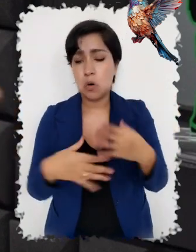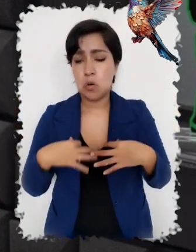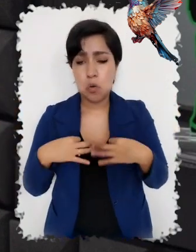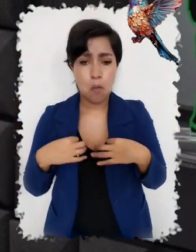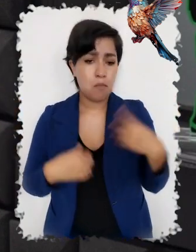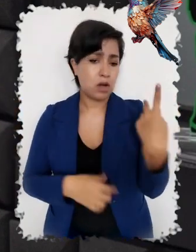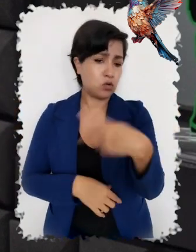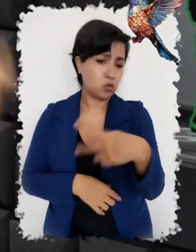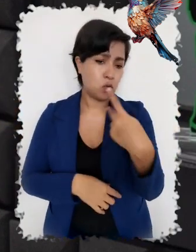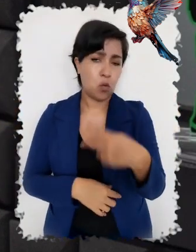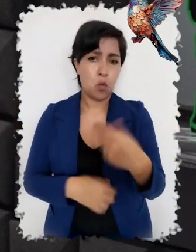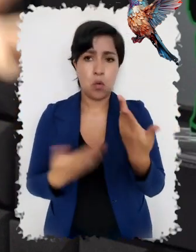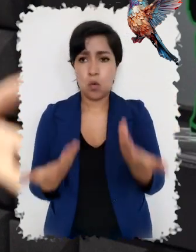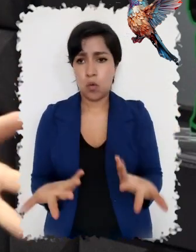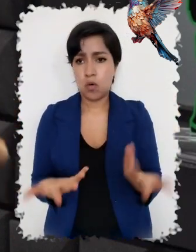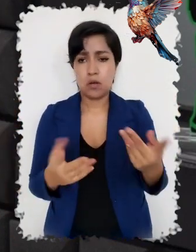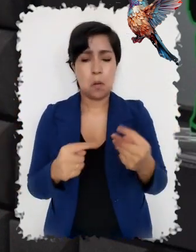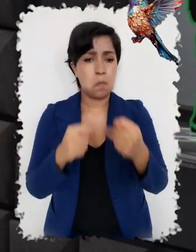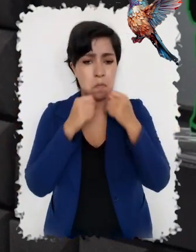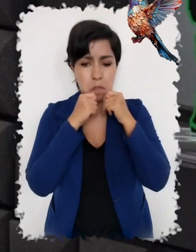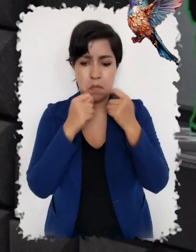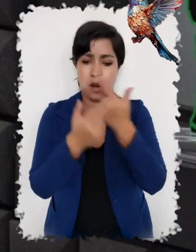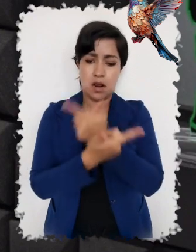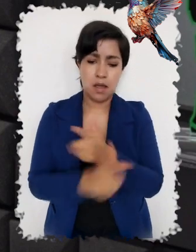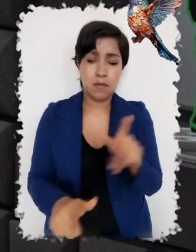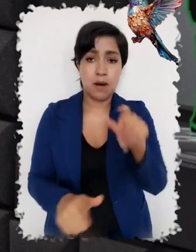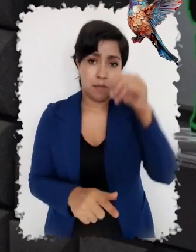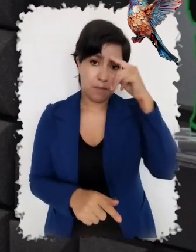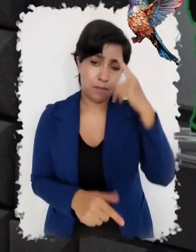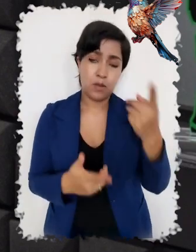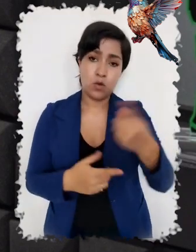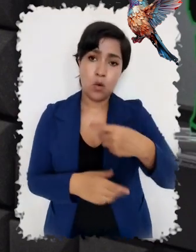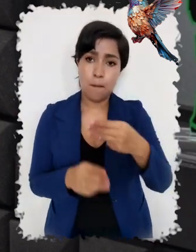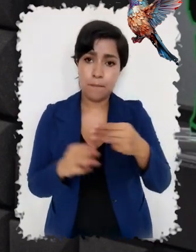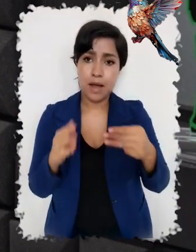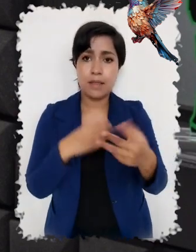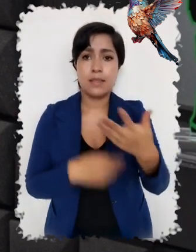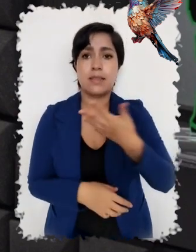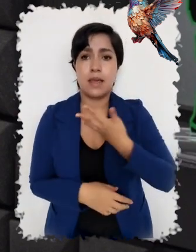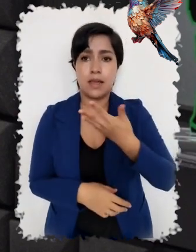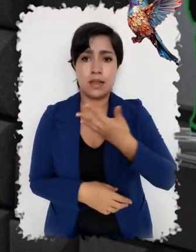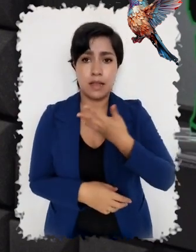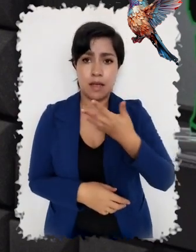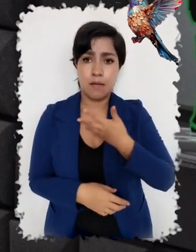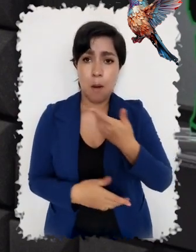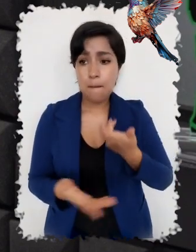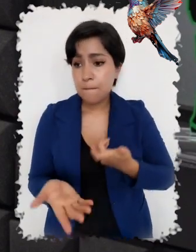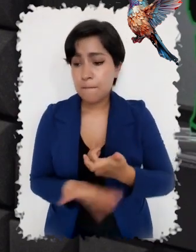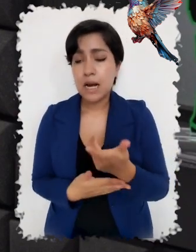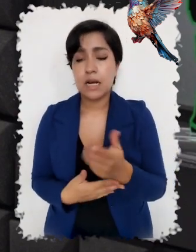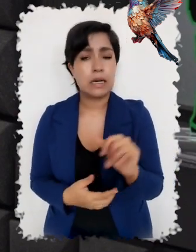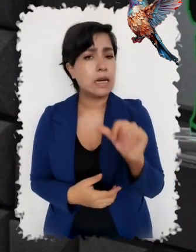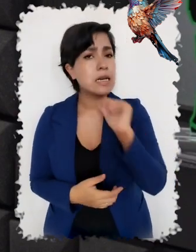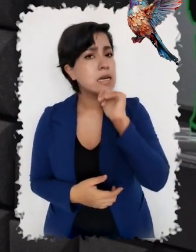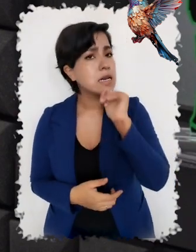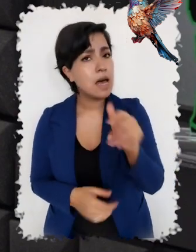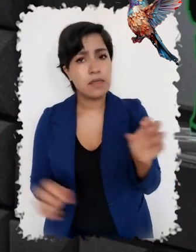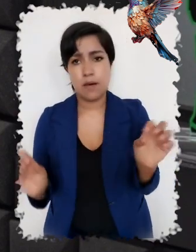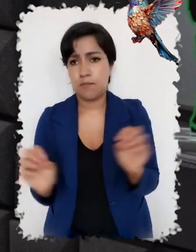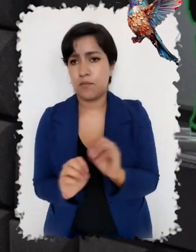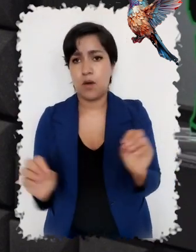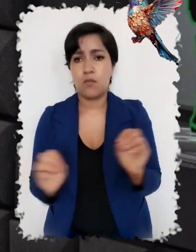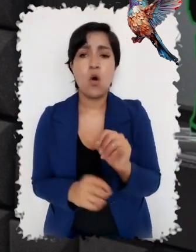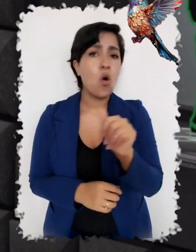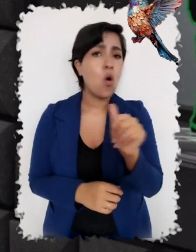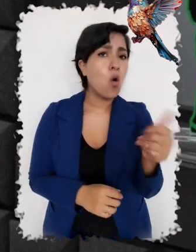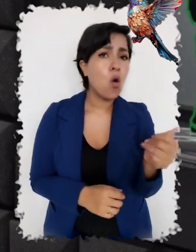ropa cómoda con su short con sus tenis nosotros tenemos el material eh No es necesario hacer ningún pago y ningún